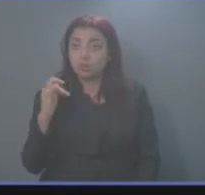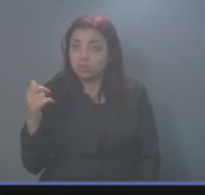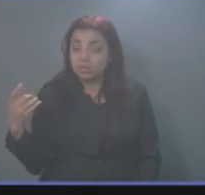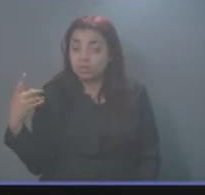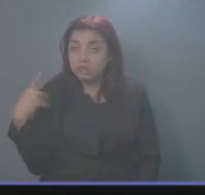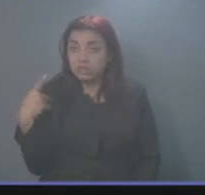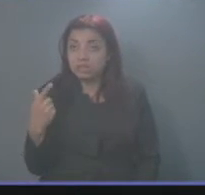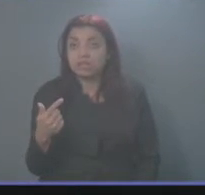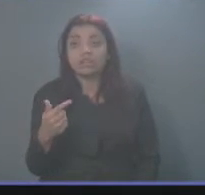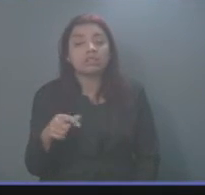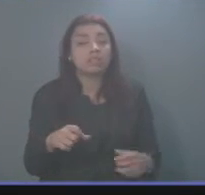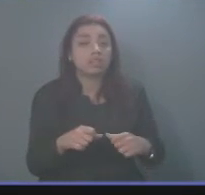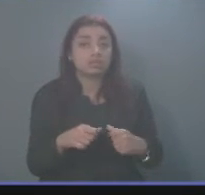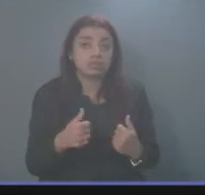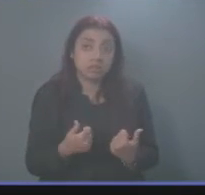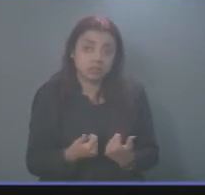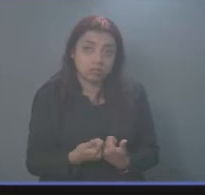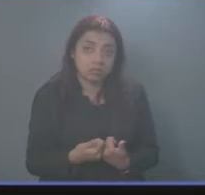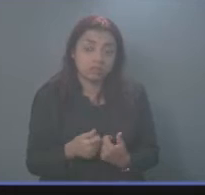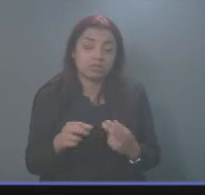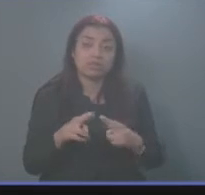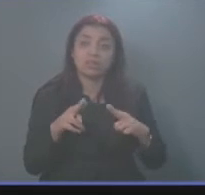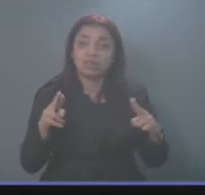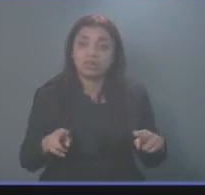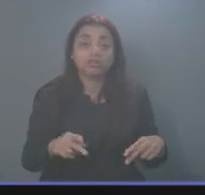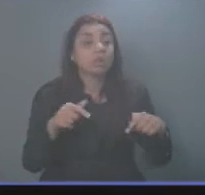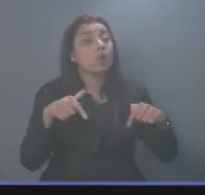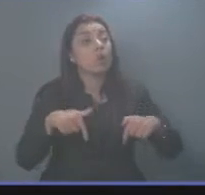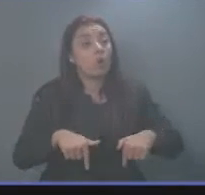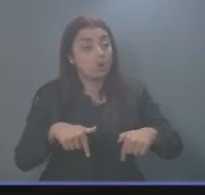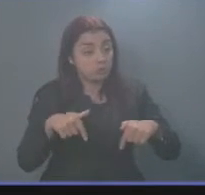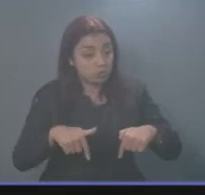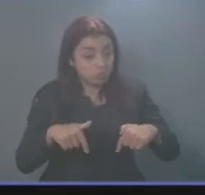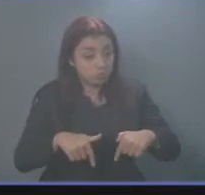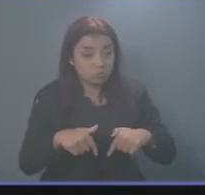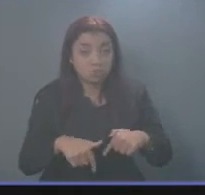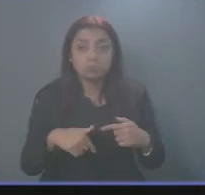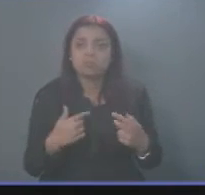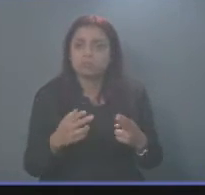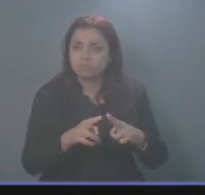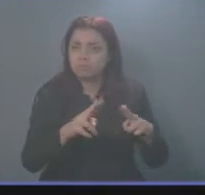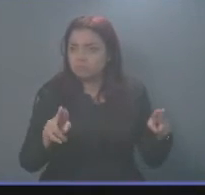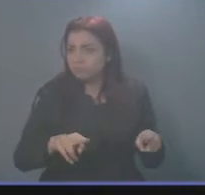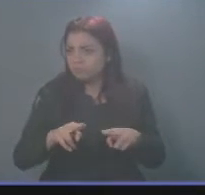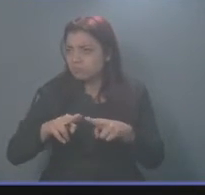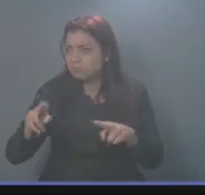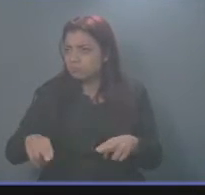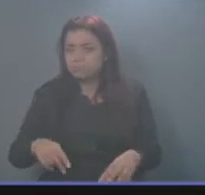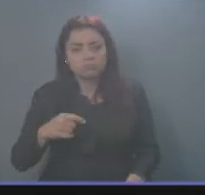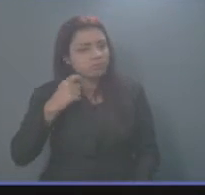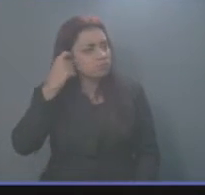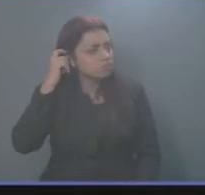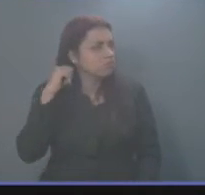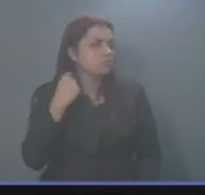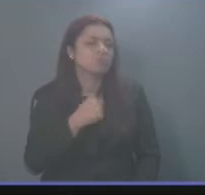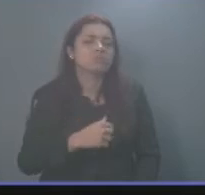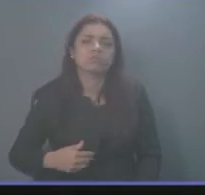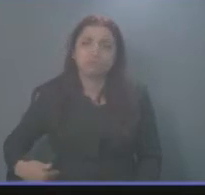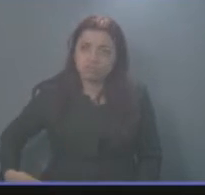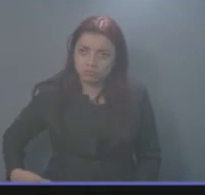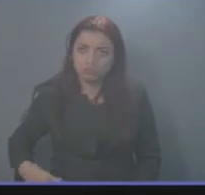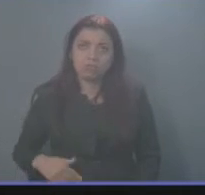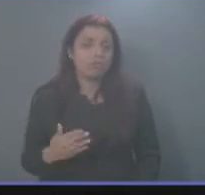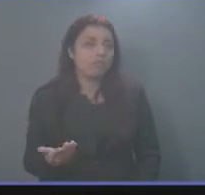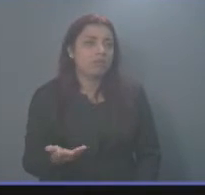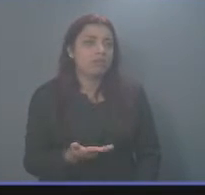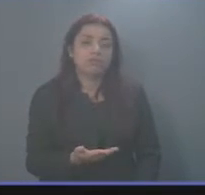de las federaciones y asociaciones. Hoy por hoy hay federaciones que sus presidentes o asociaciones